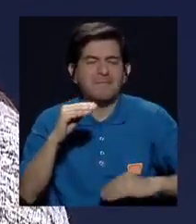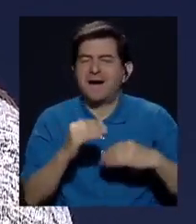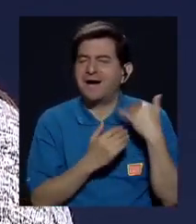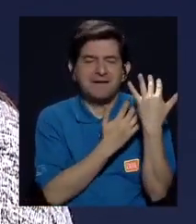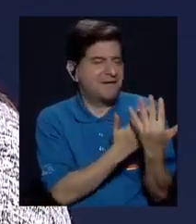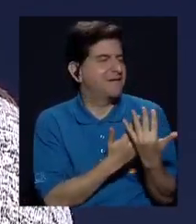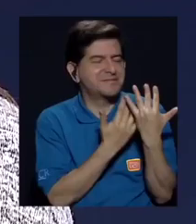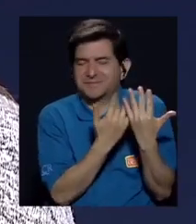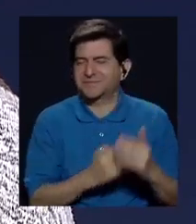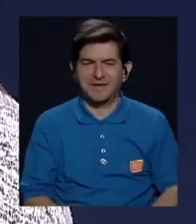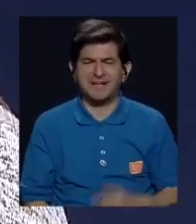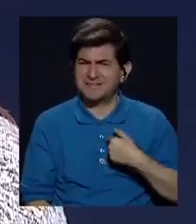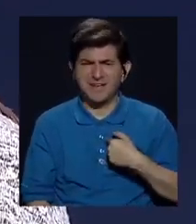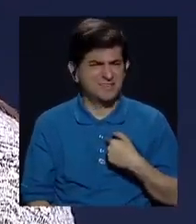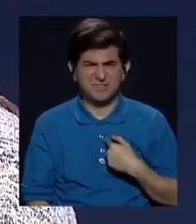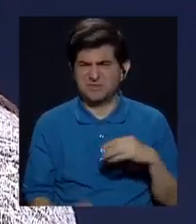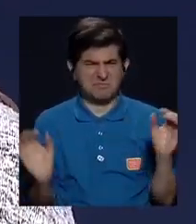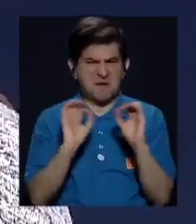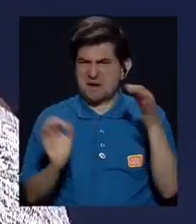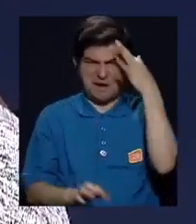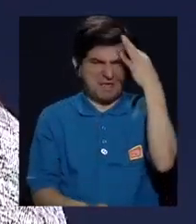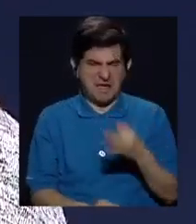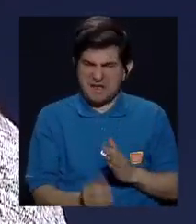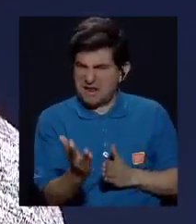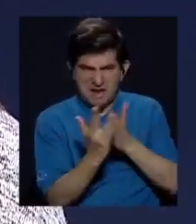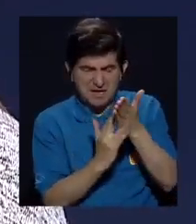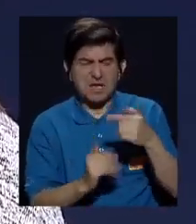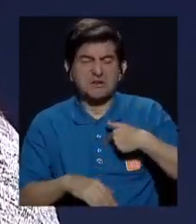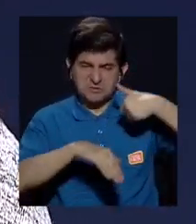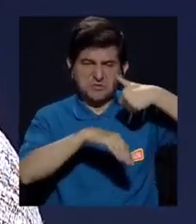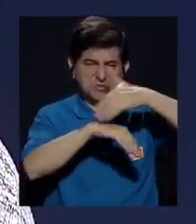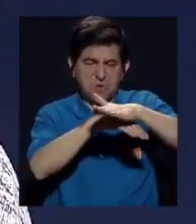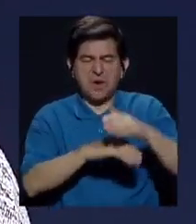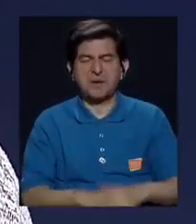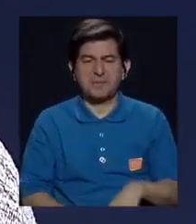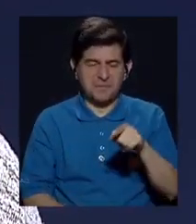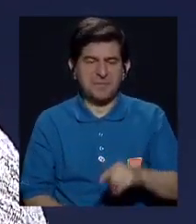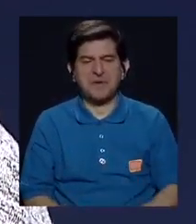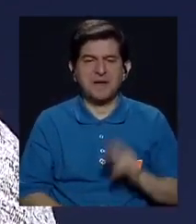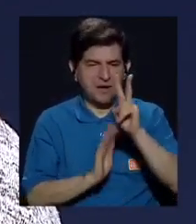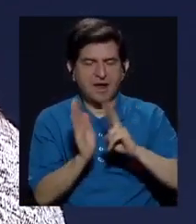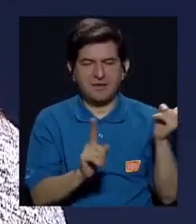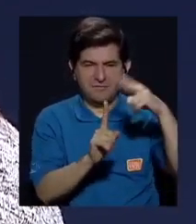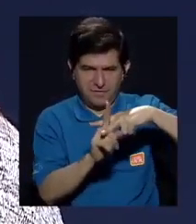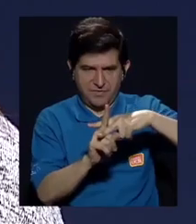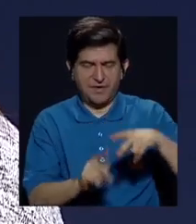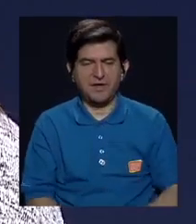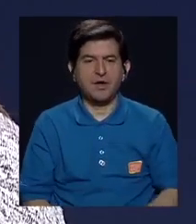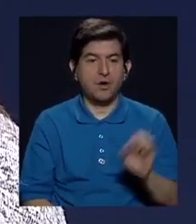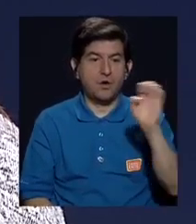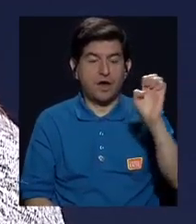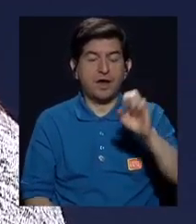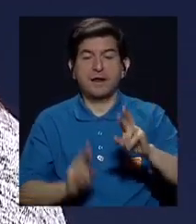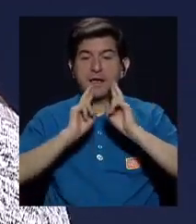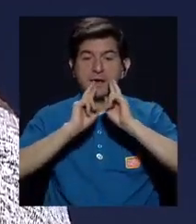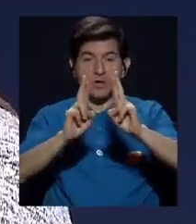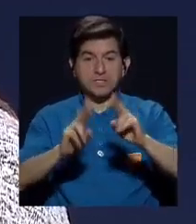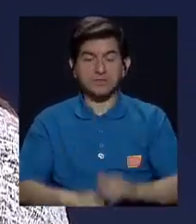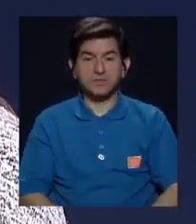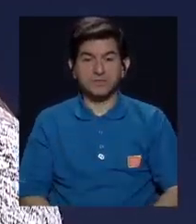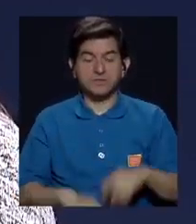No esperando siquiera entrar, yo mandé la aplicación y en enero me llegó la respuesta,